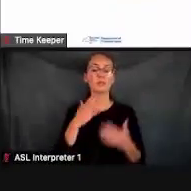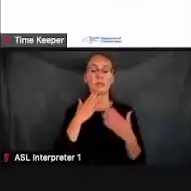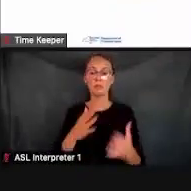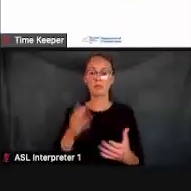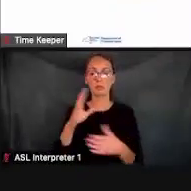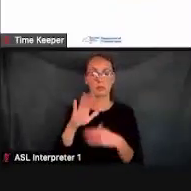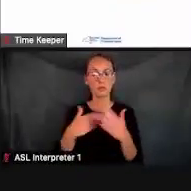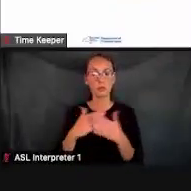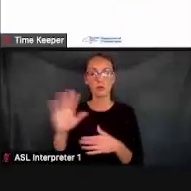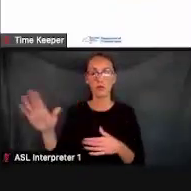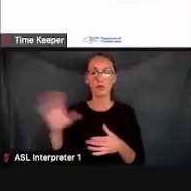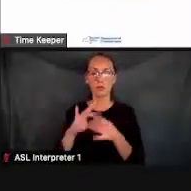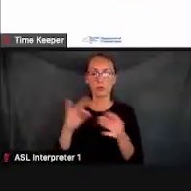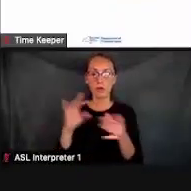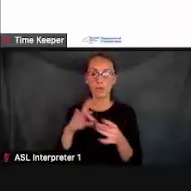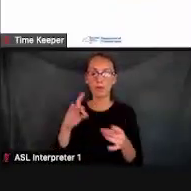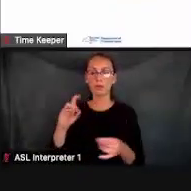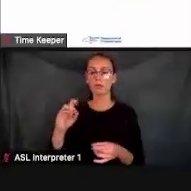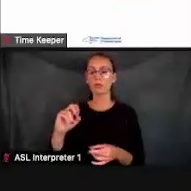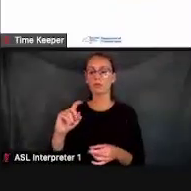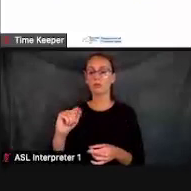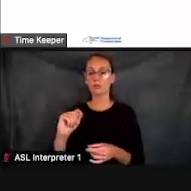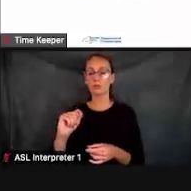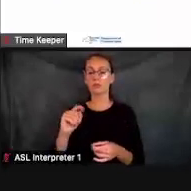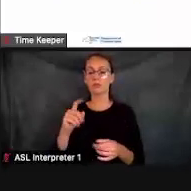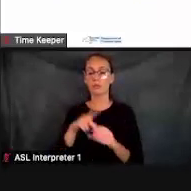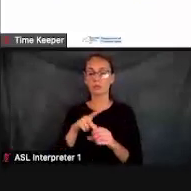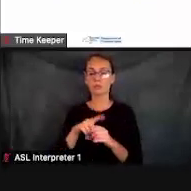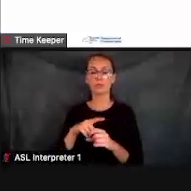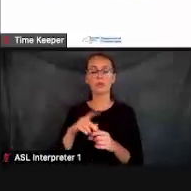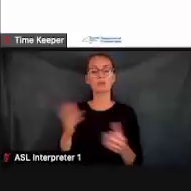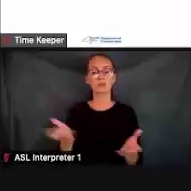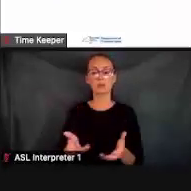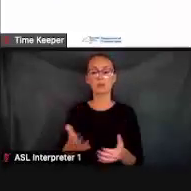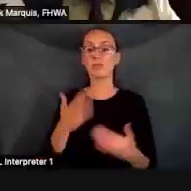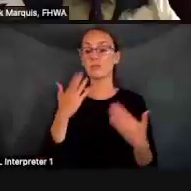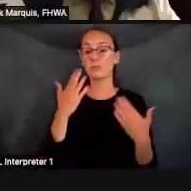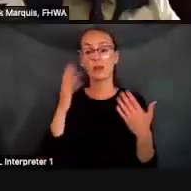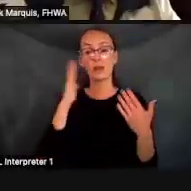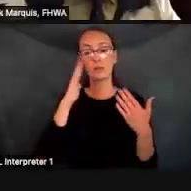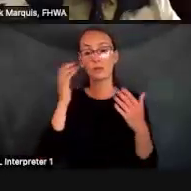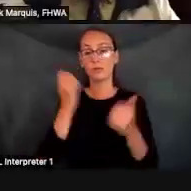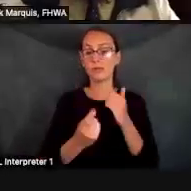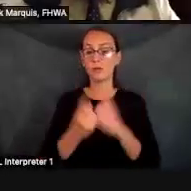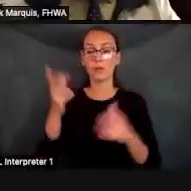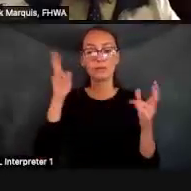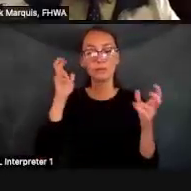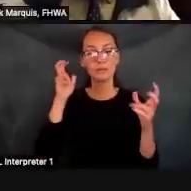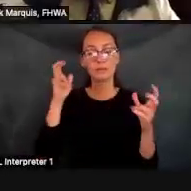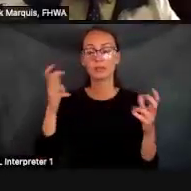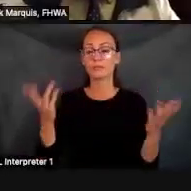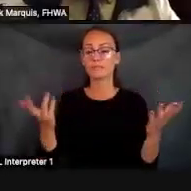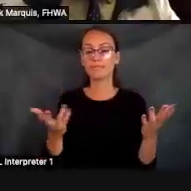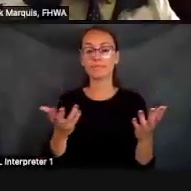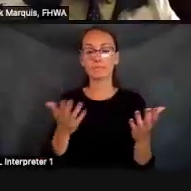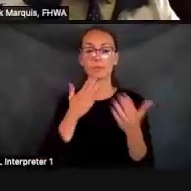sus comentarios y yo sé que los participantes del Departamento de Transporte están escuchando